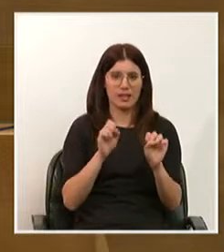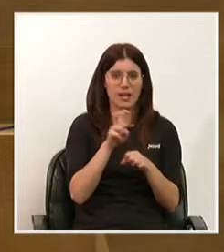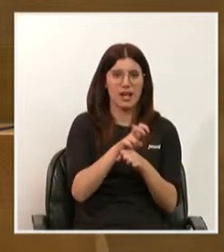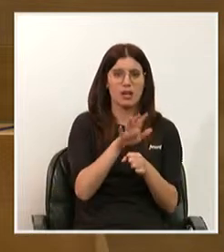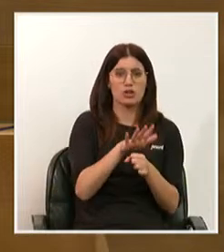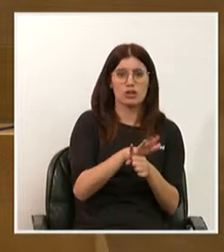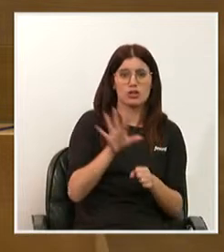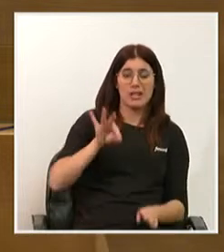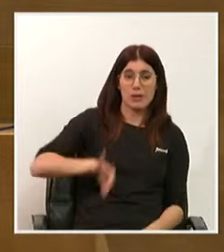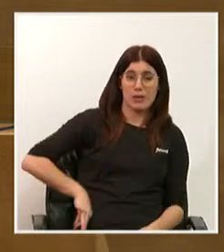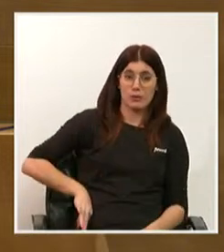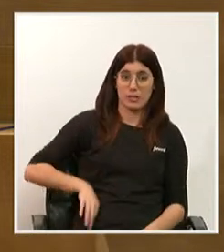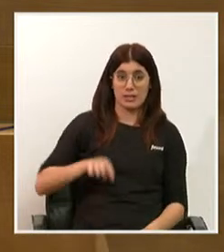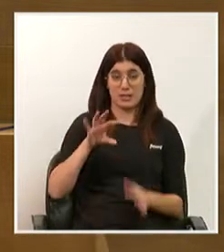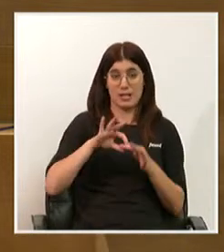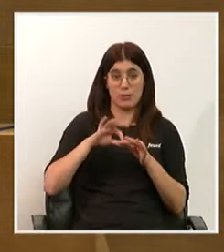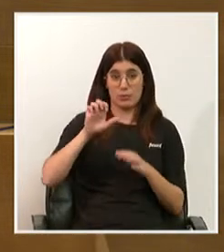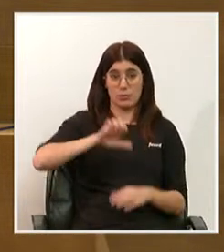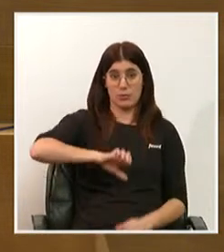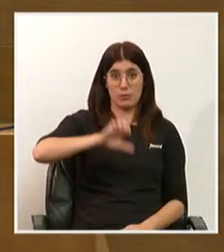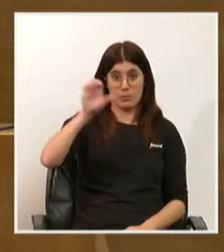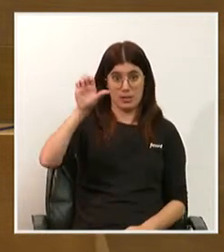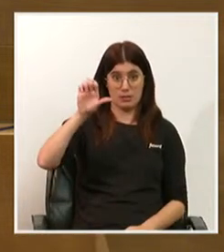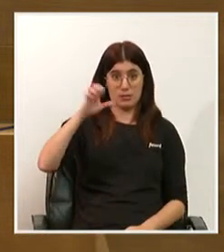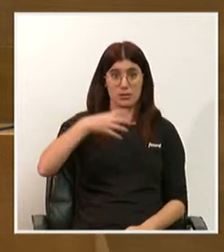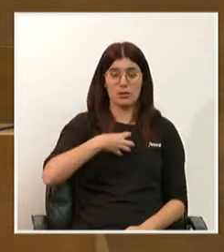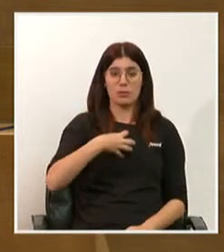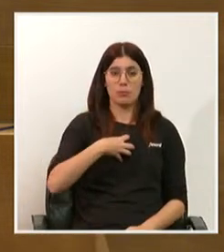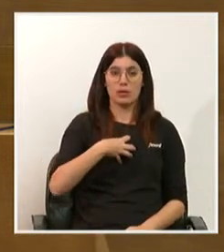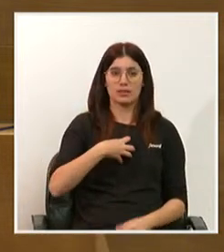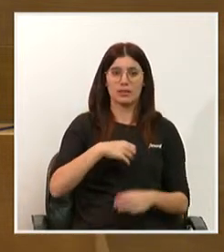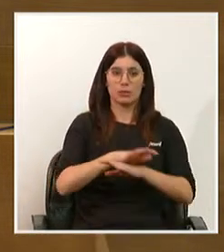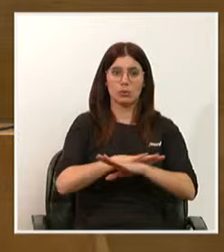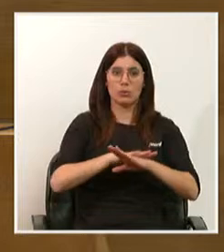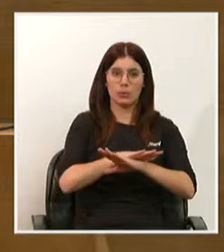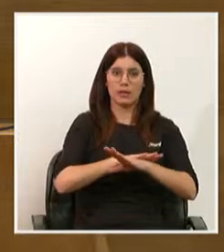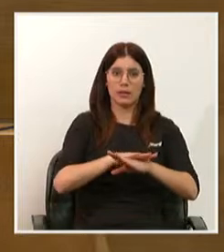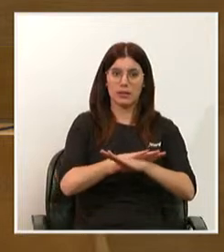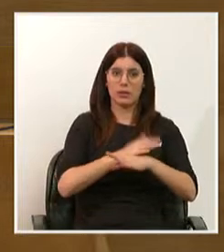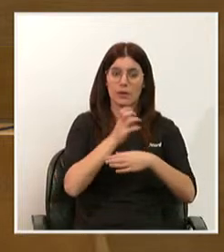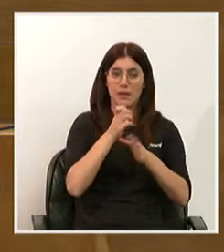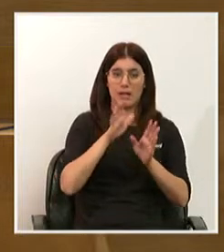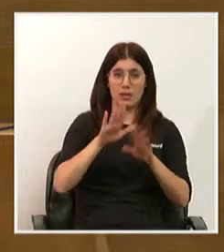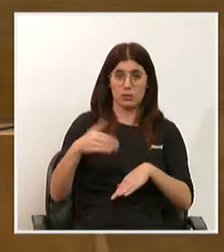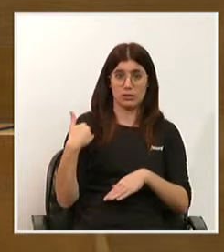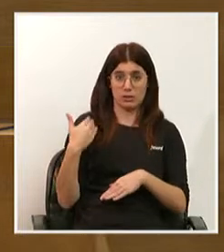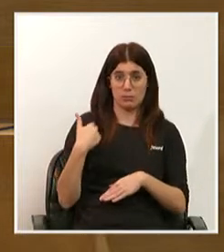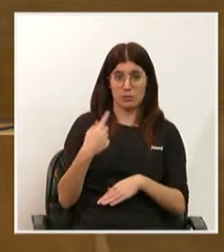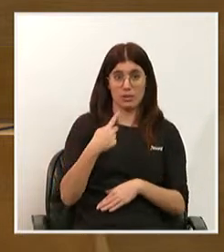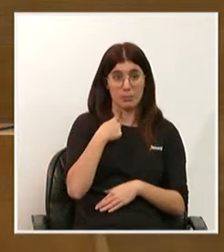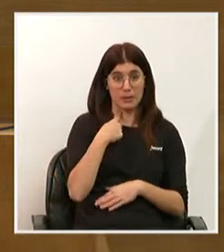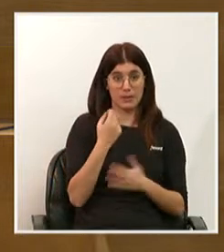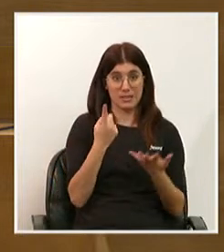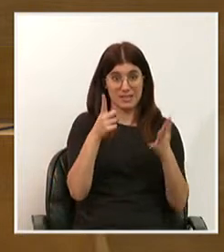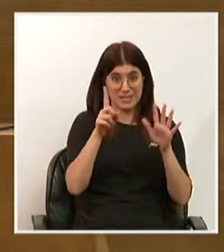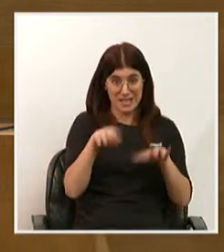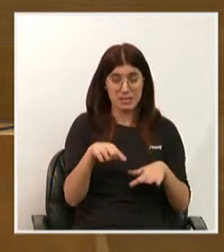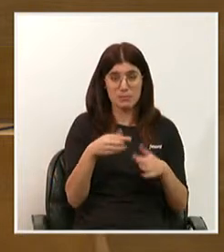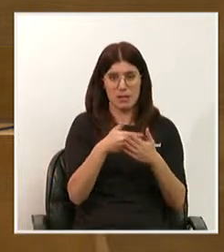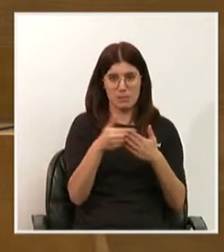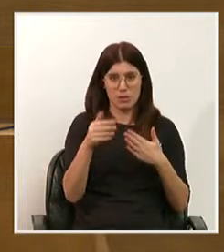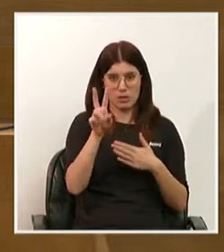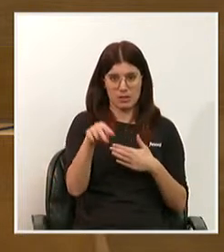laa que un que Bill con en la úa de la pac y perill úa